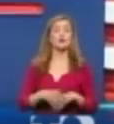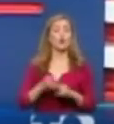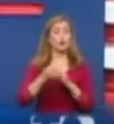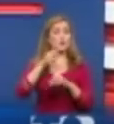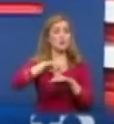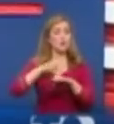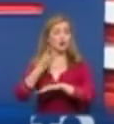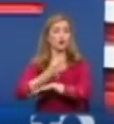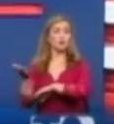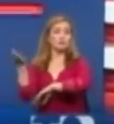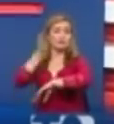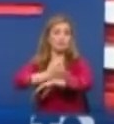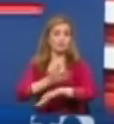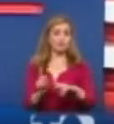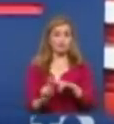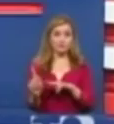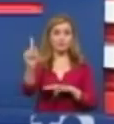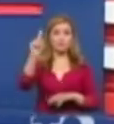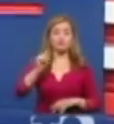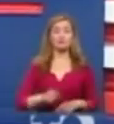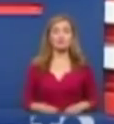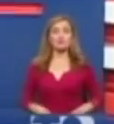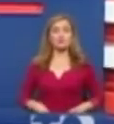vez 2 días antes de su escape.